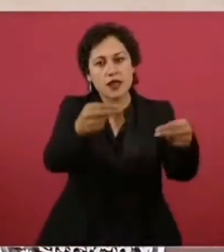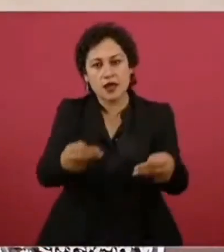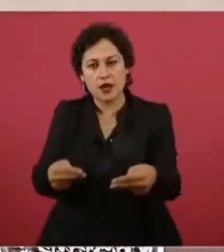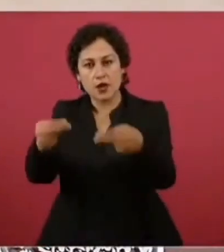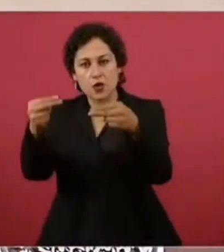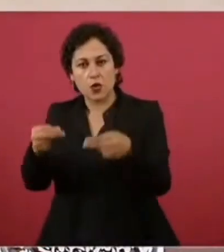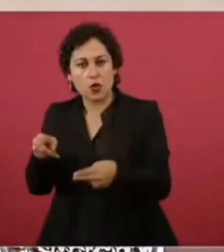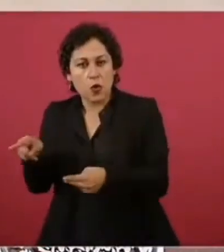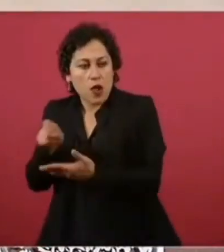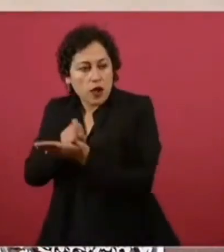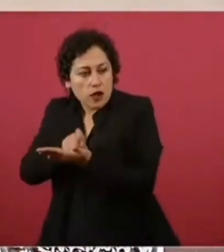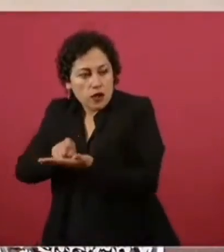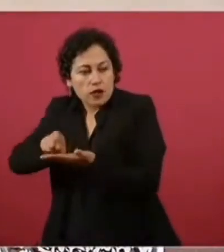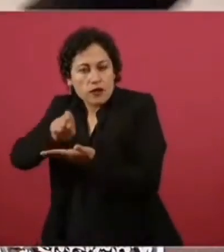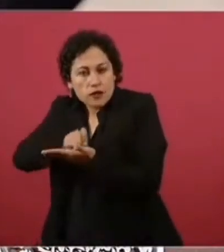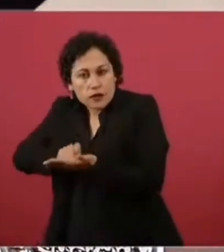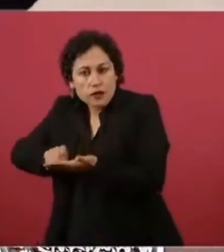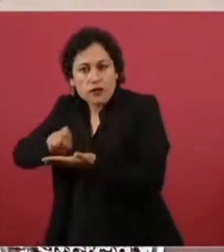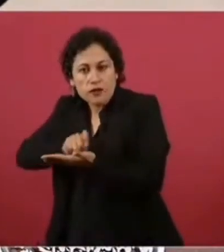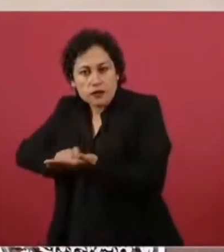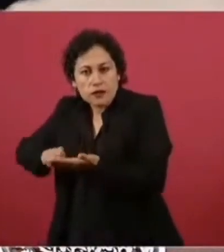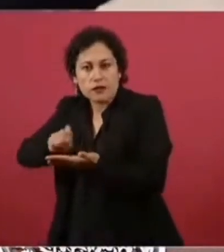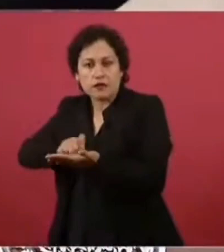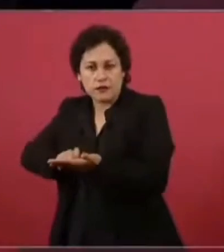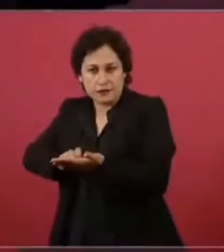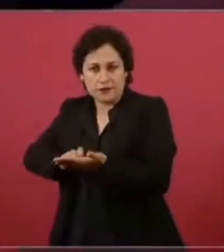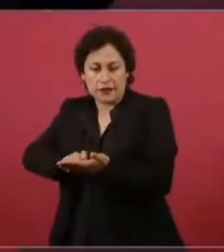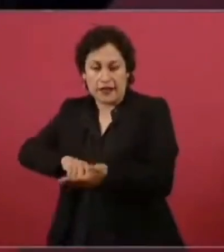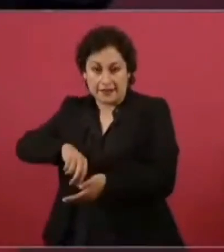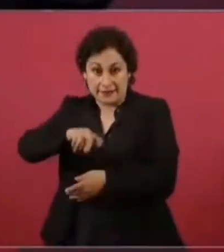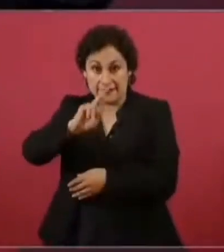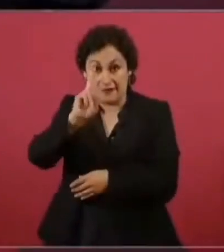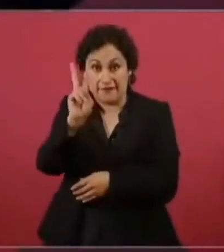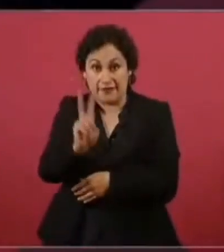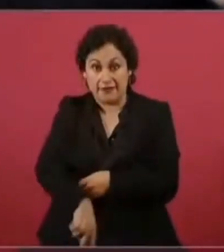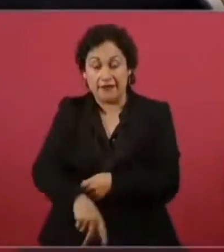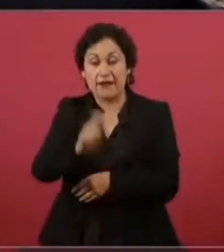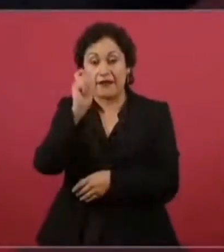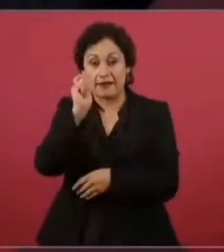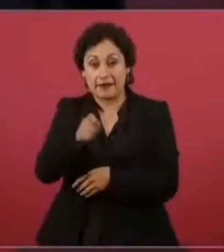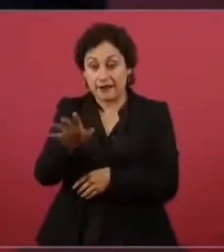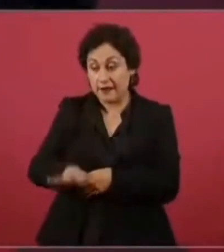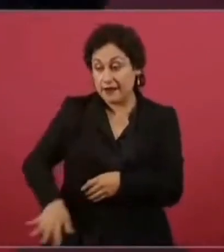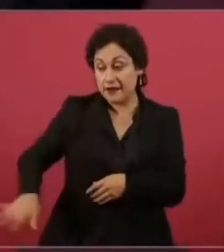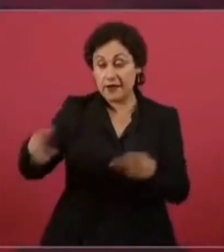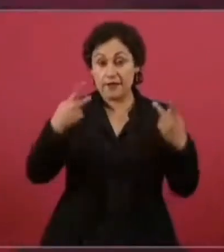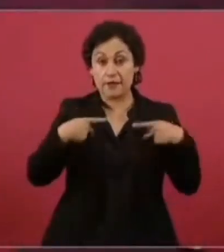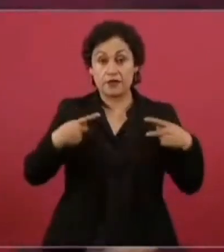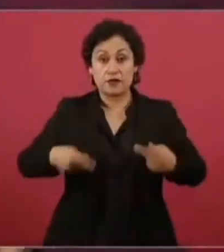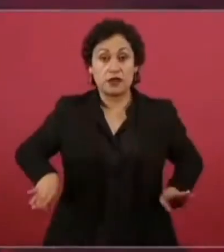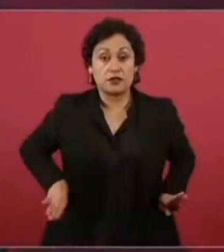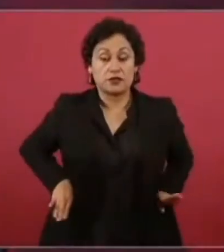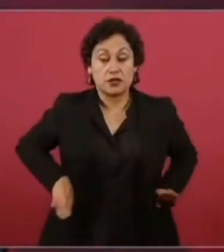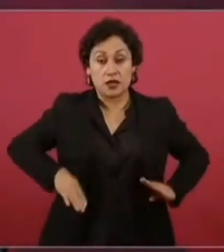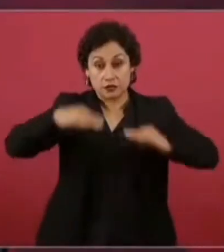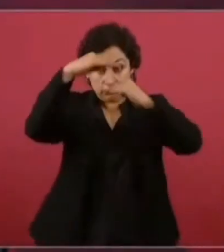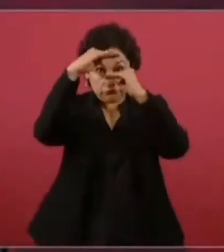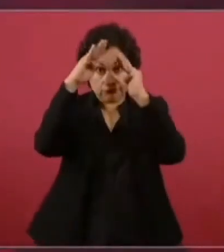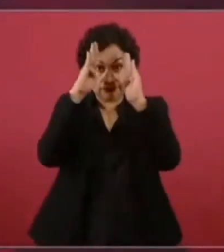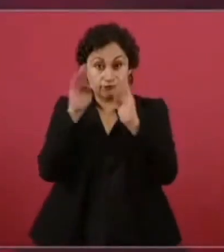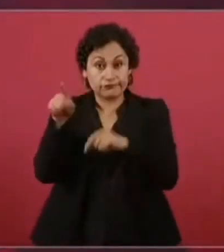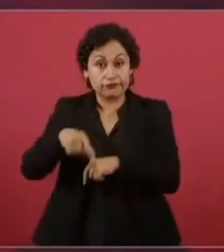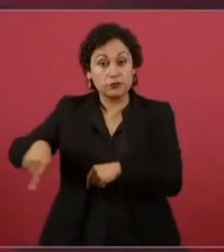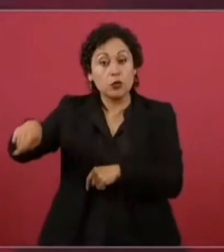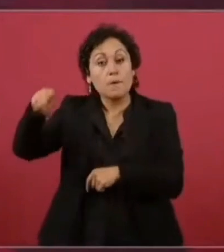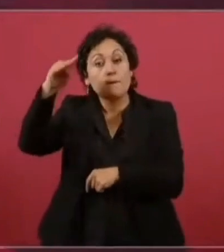durante el porfiriato. La imagen que se tiene en el conservadurismo hasta la fecha